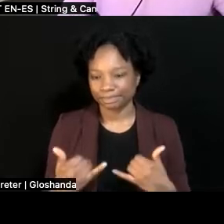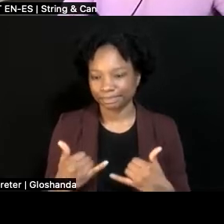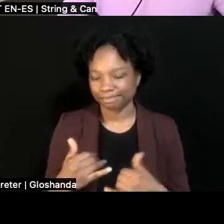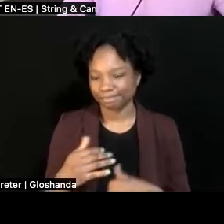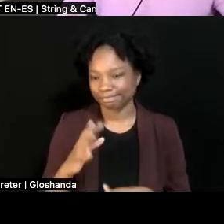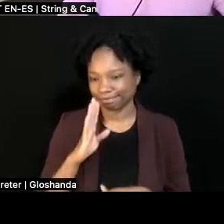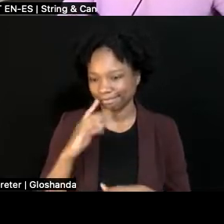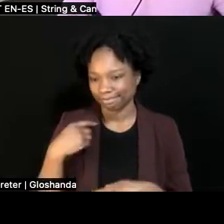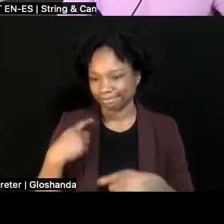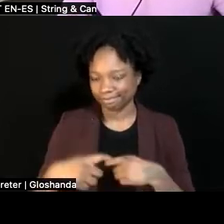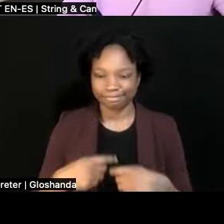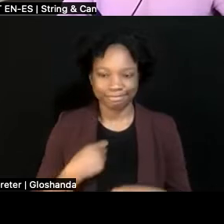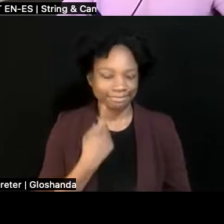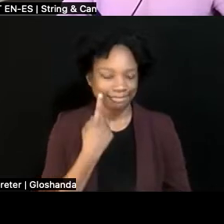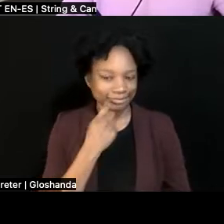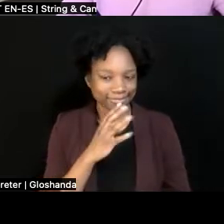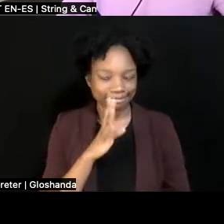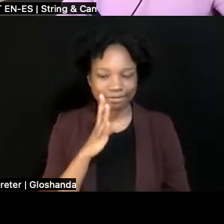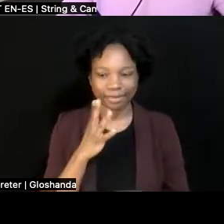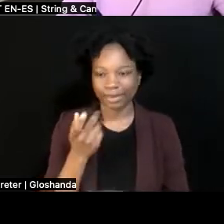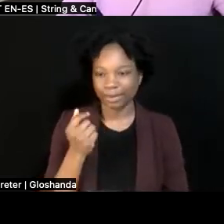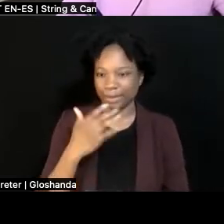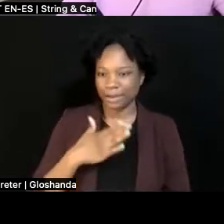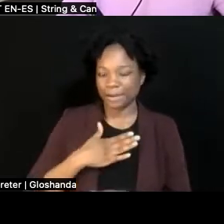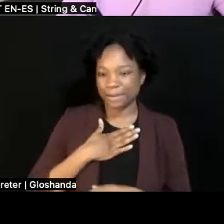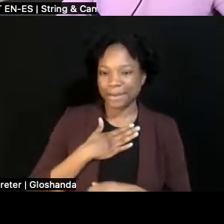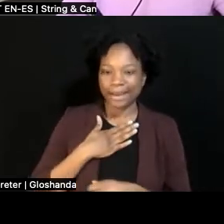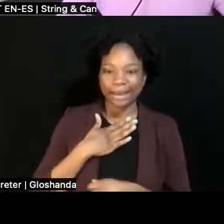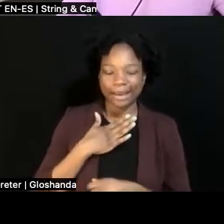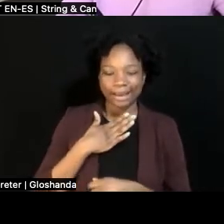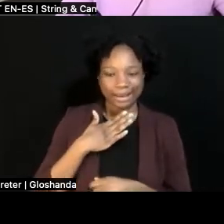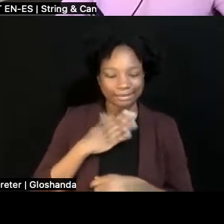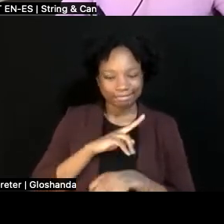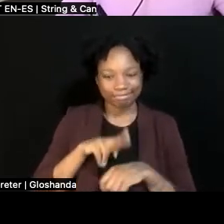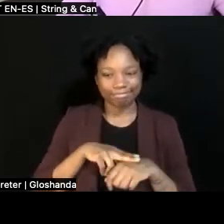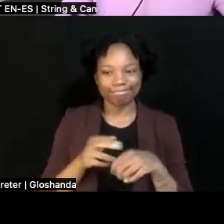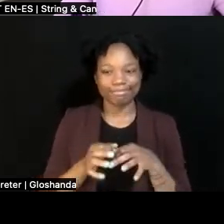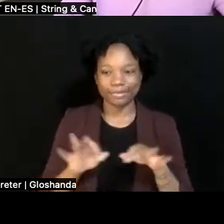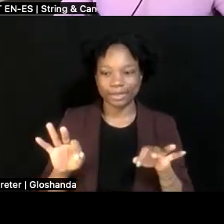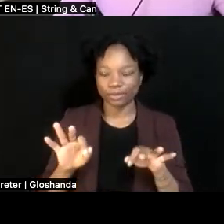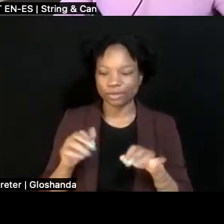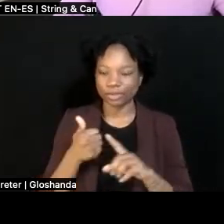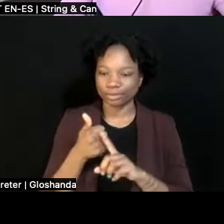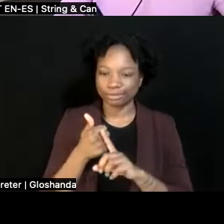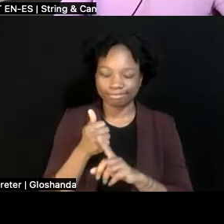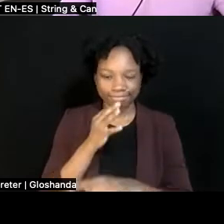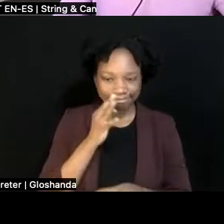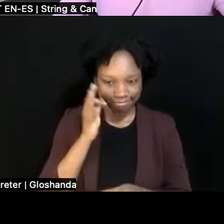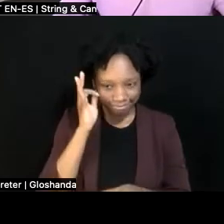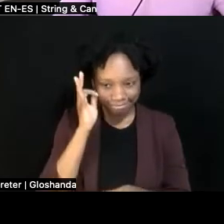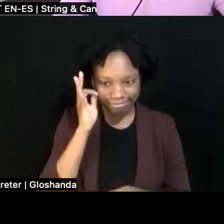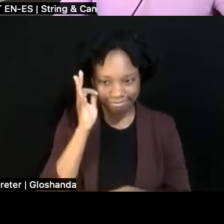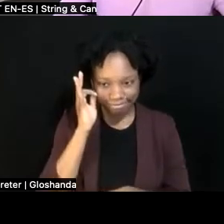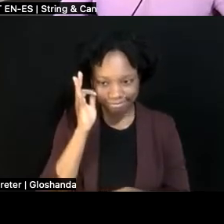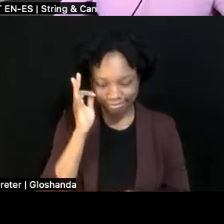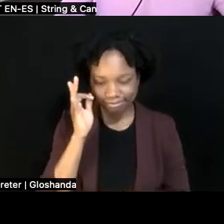yo hablé un poquito aquí de mi lengua materna. Soy indígena Guarani Kaiowá y